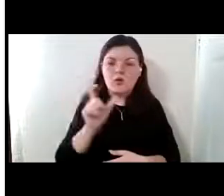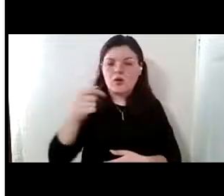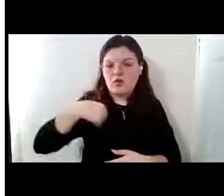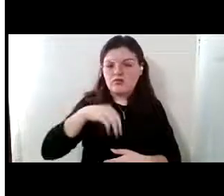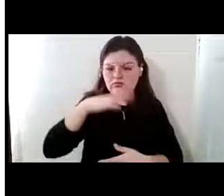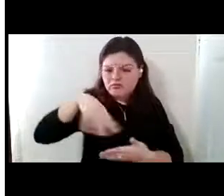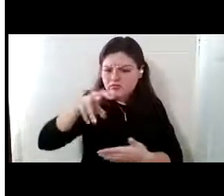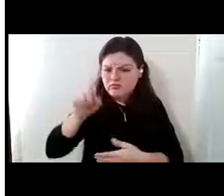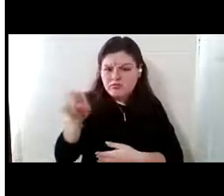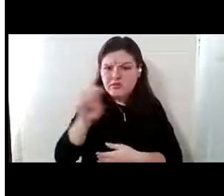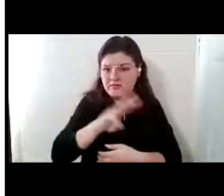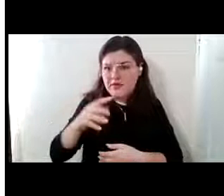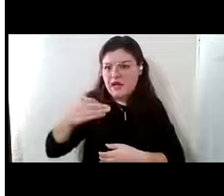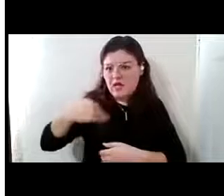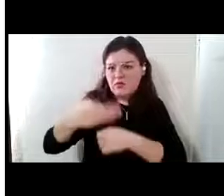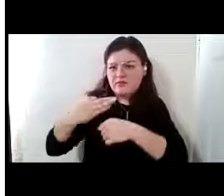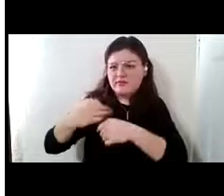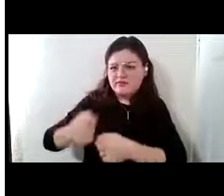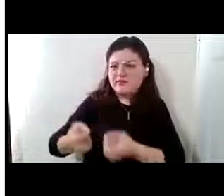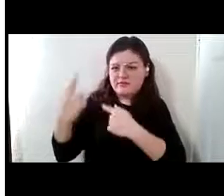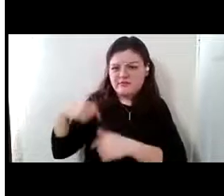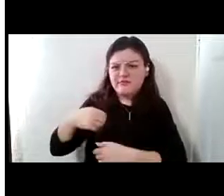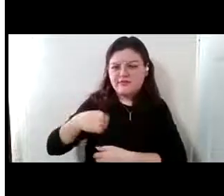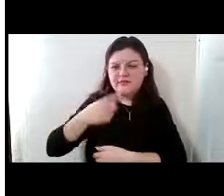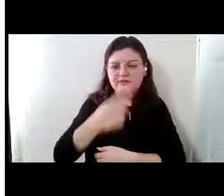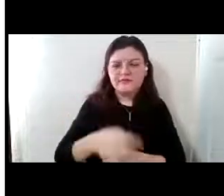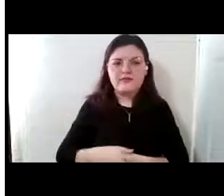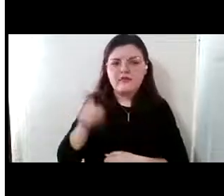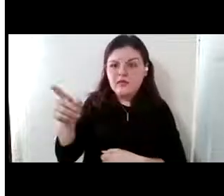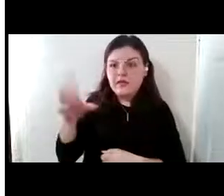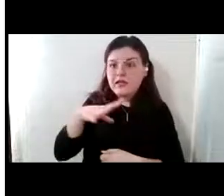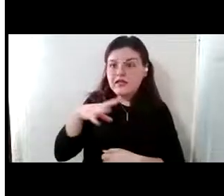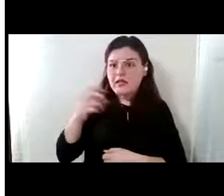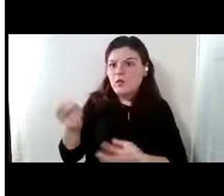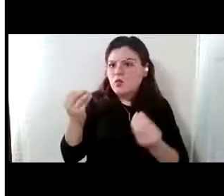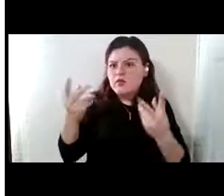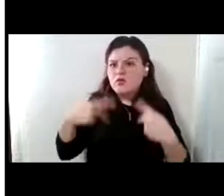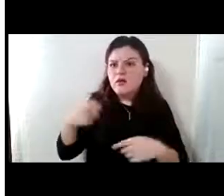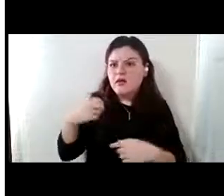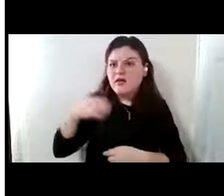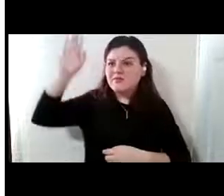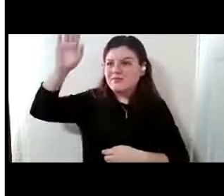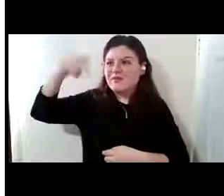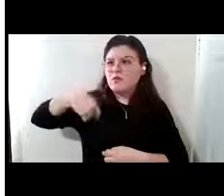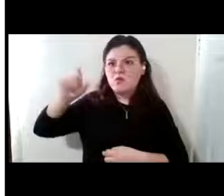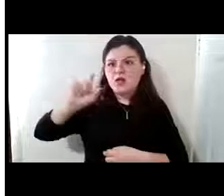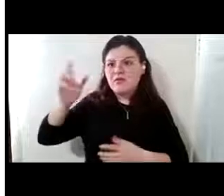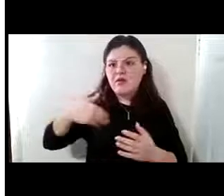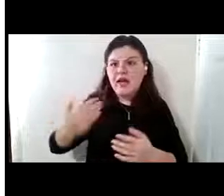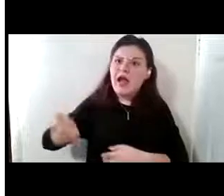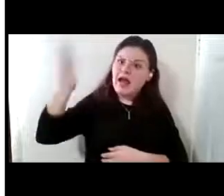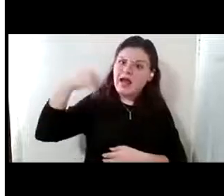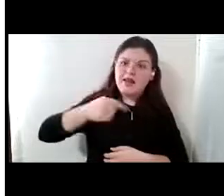venía un dato en el que muchas de las personas lo dicen hasta la adultez. ¿Sí? En la infancia no lo comentan, pero